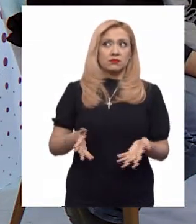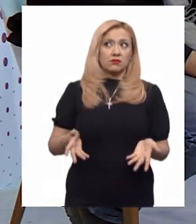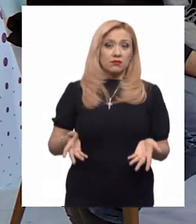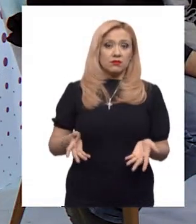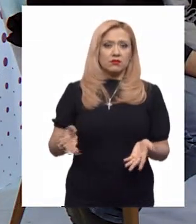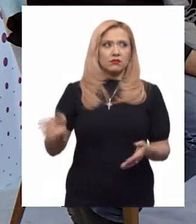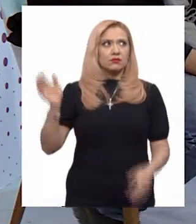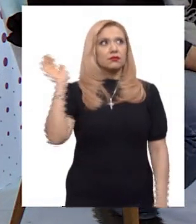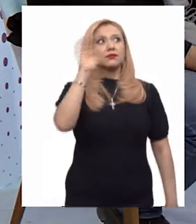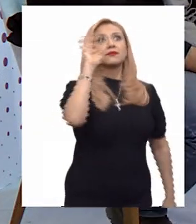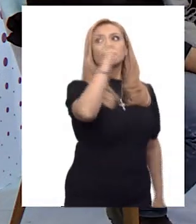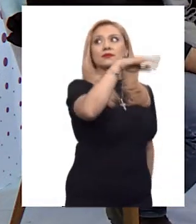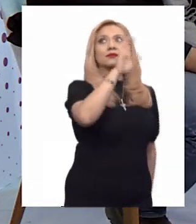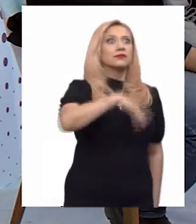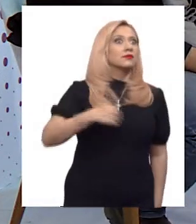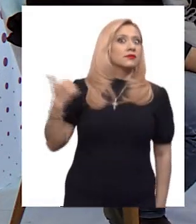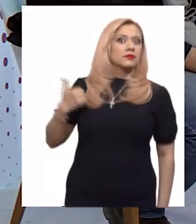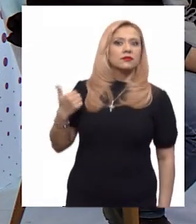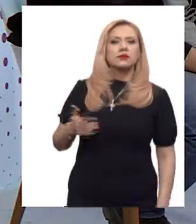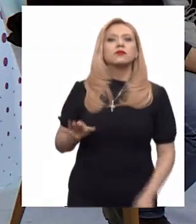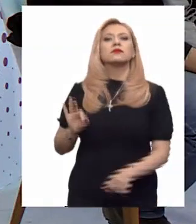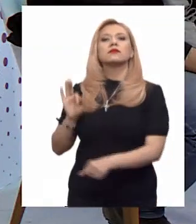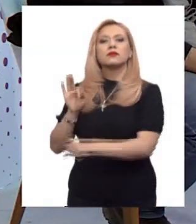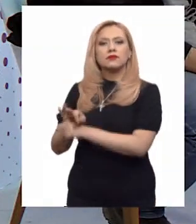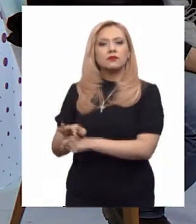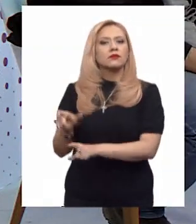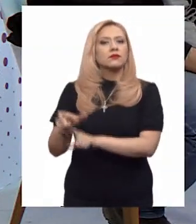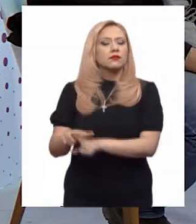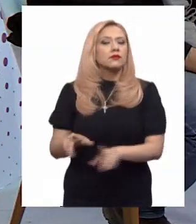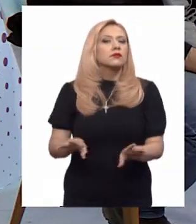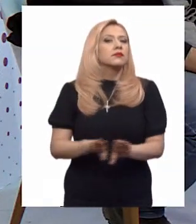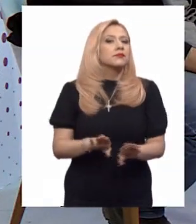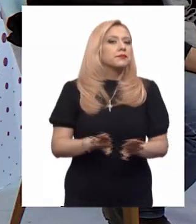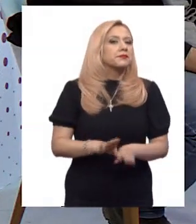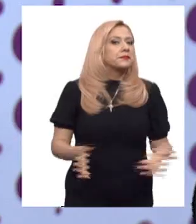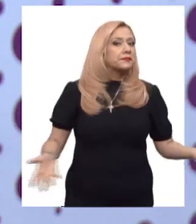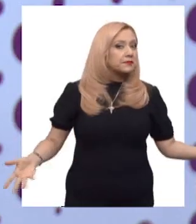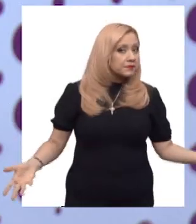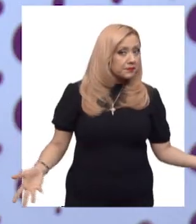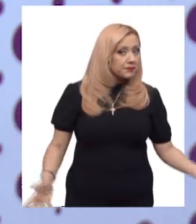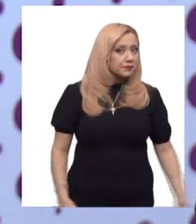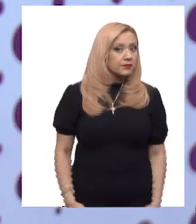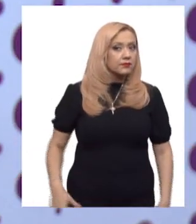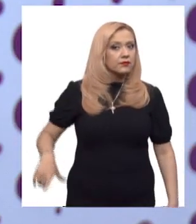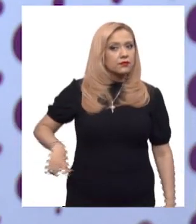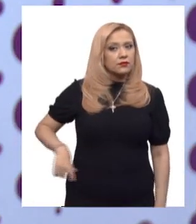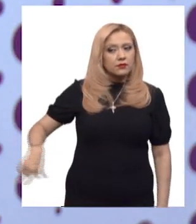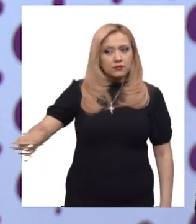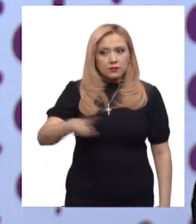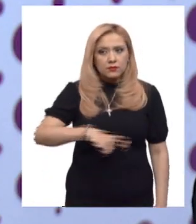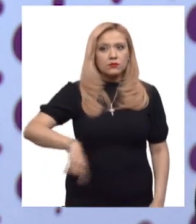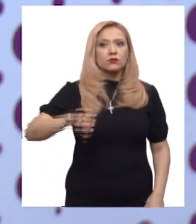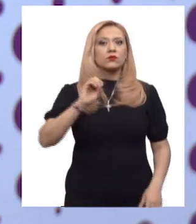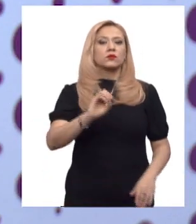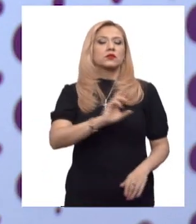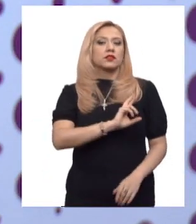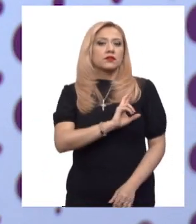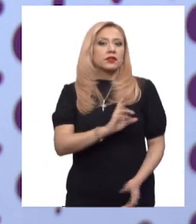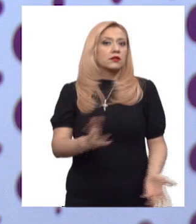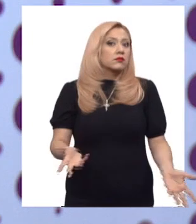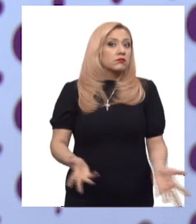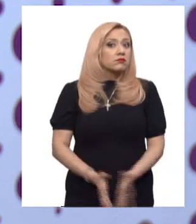hacer alertadores, también tengan protección por parte de las instituciones de gobierno o también incluso las instituciones privadas,